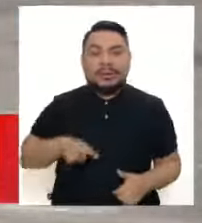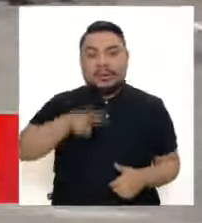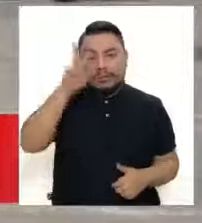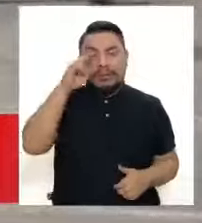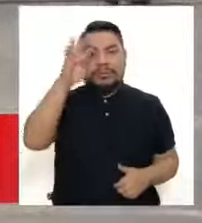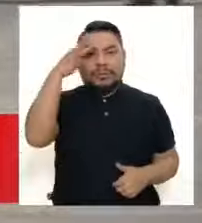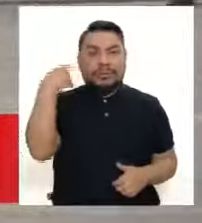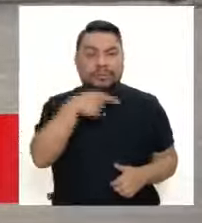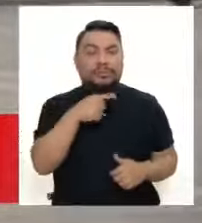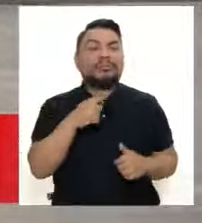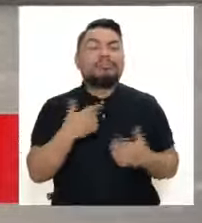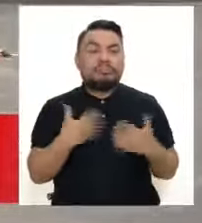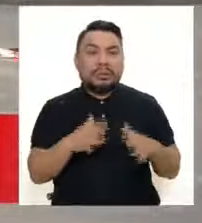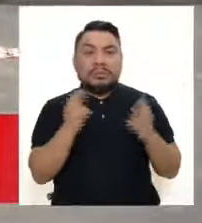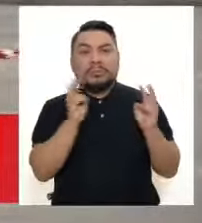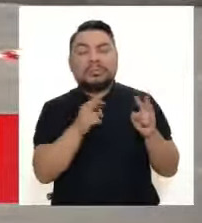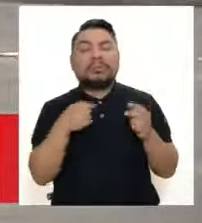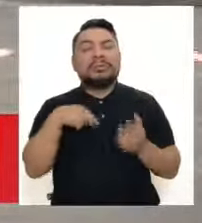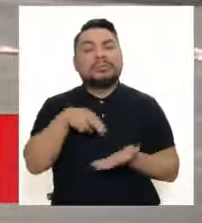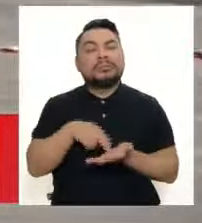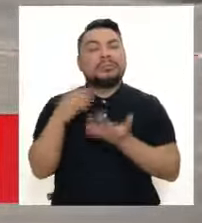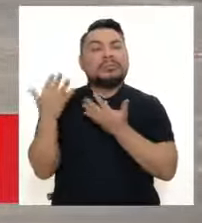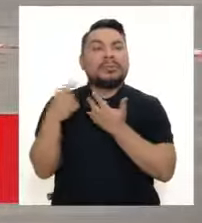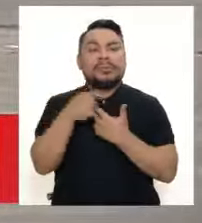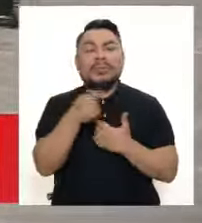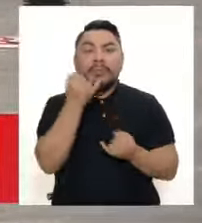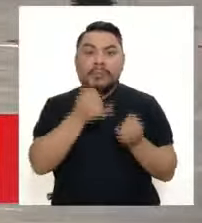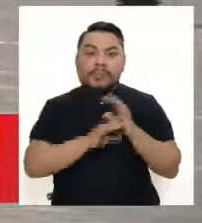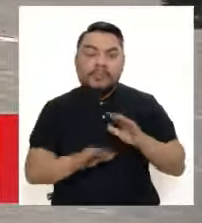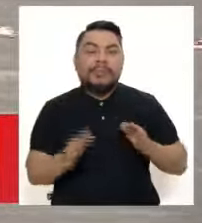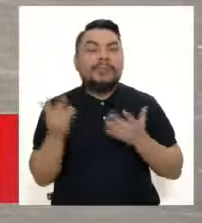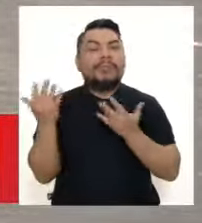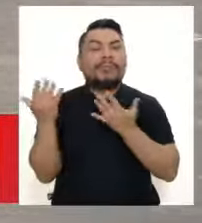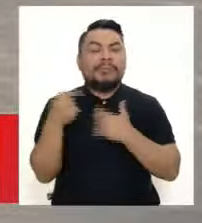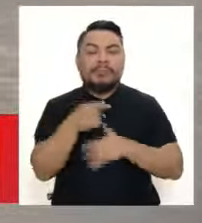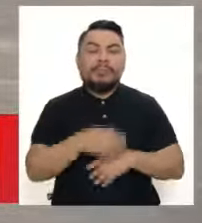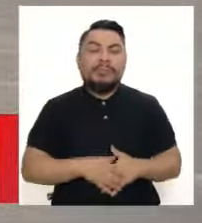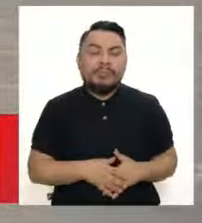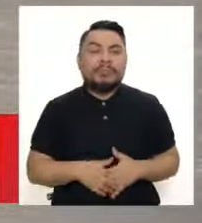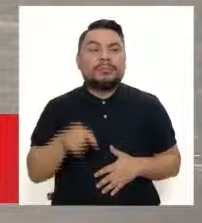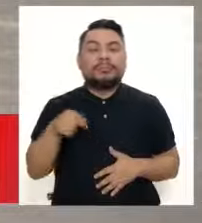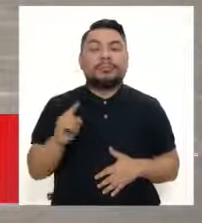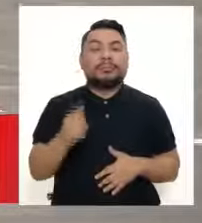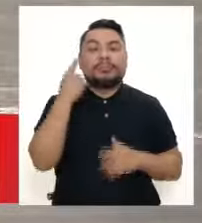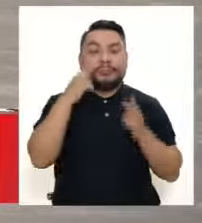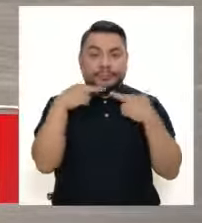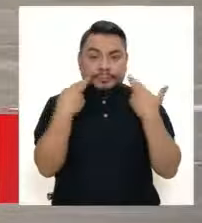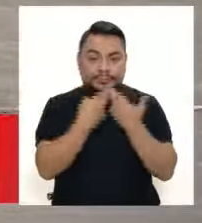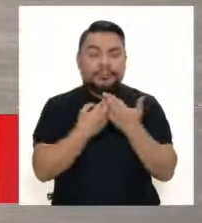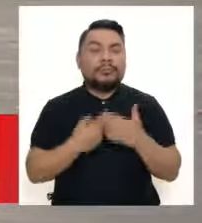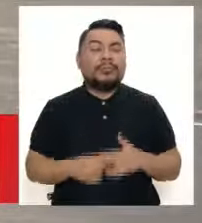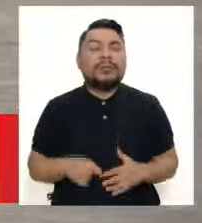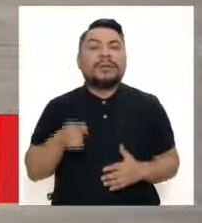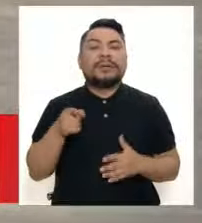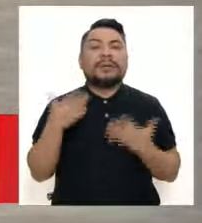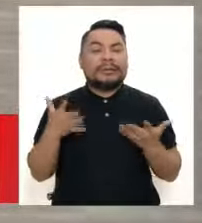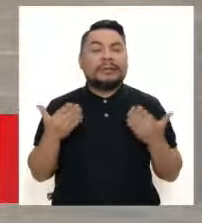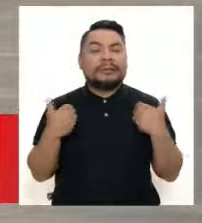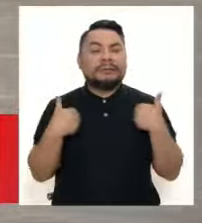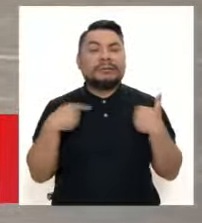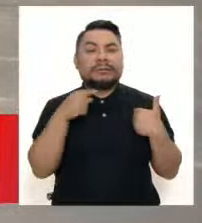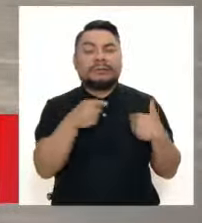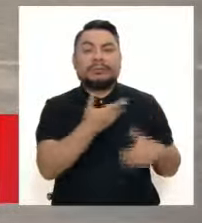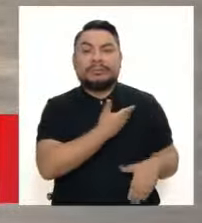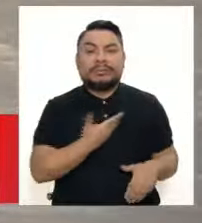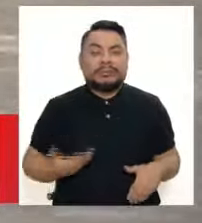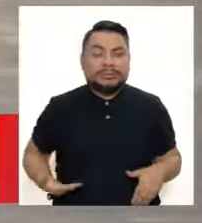boluarte Y nosotros a la espera de sus reacciones tras esta reunión que es la primera reunión que está eh teniendo